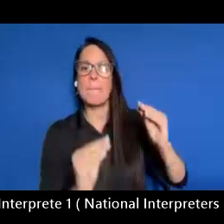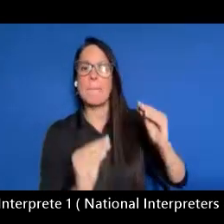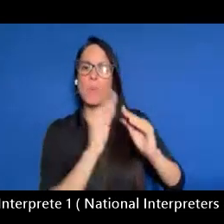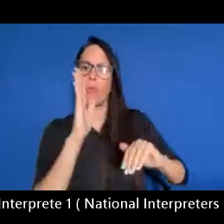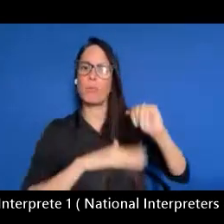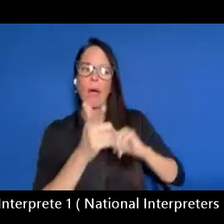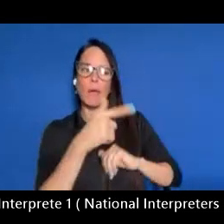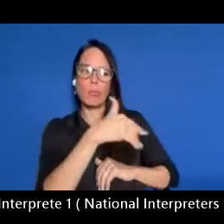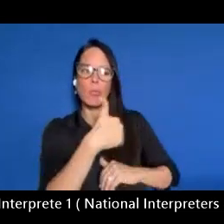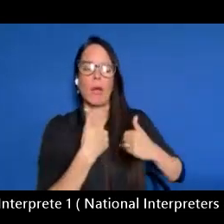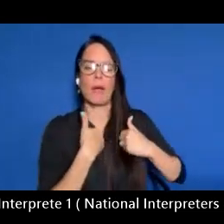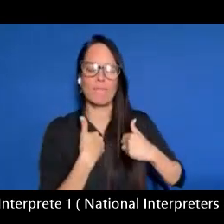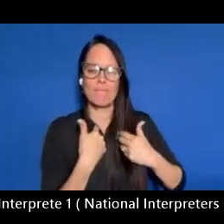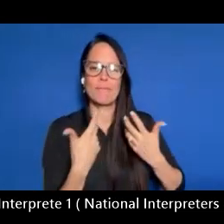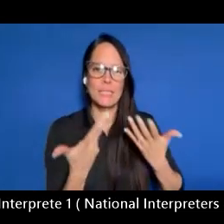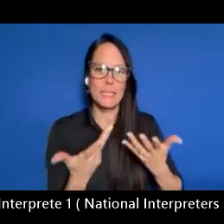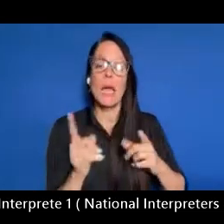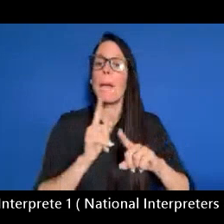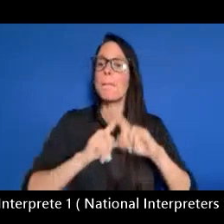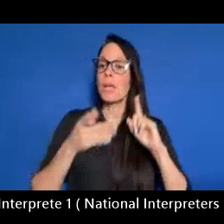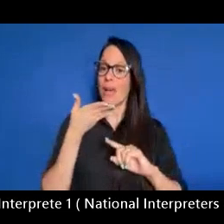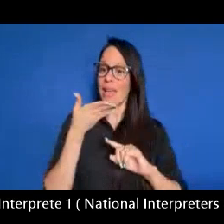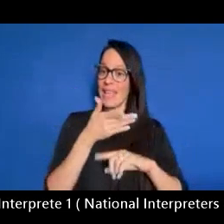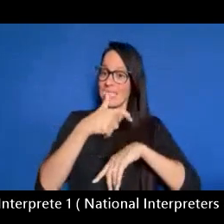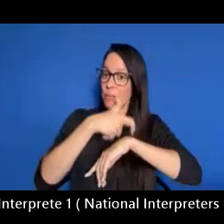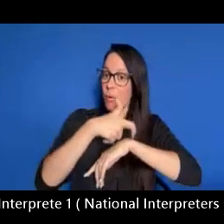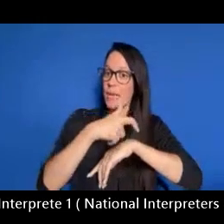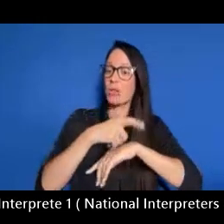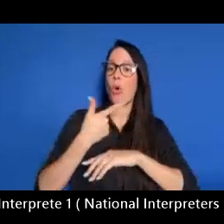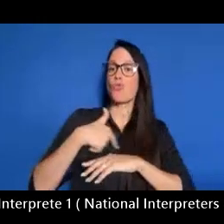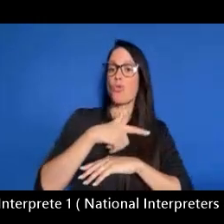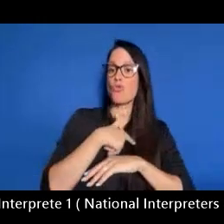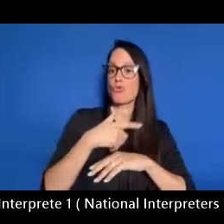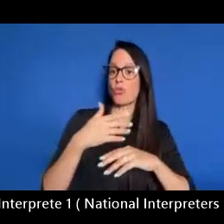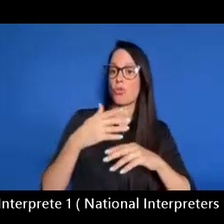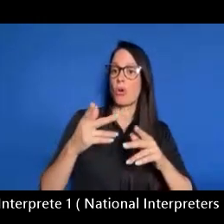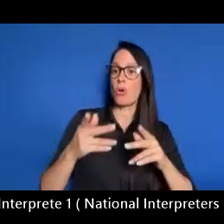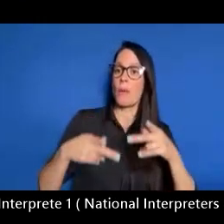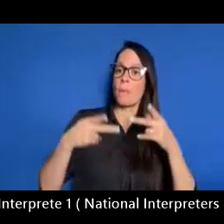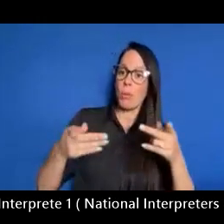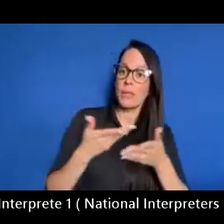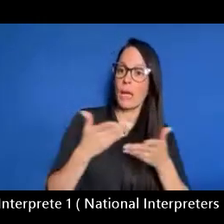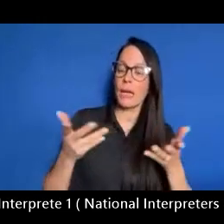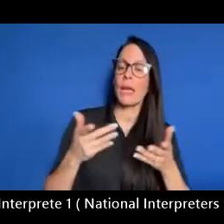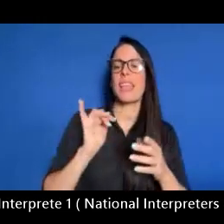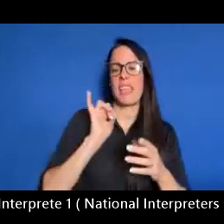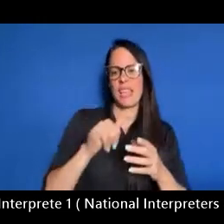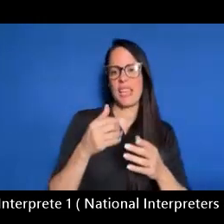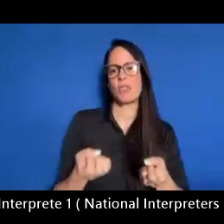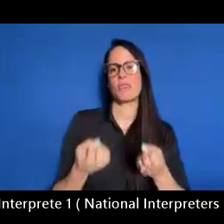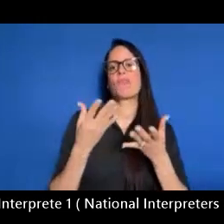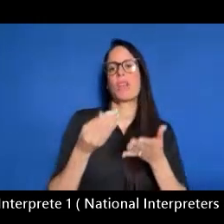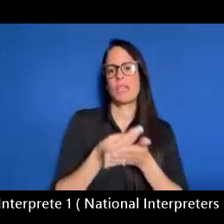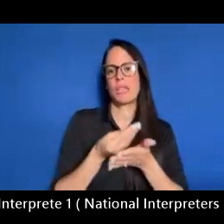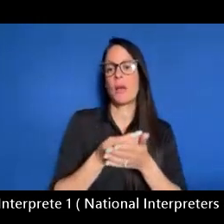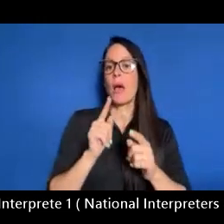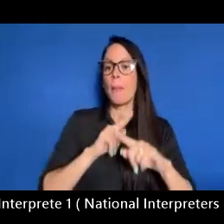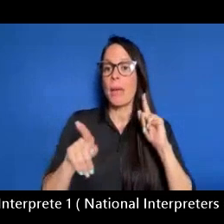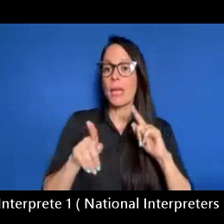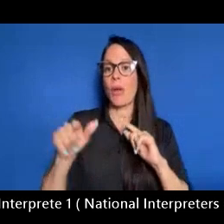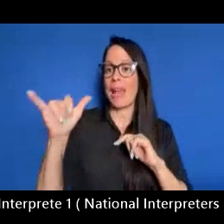¿verdad? A favor. Pero en ese momento, cuando se tiró la convocatoria, eso era casi lo que teníamos en total de poder distribuir. Y vemos que la necesidad era tanta que solamente